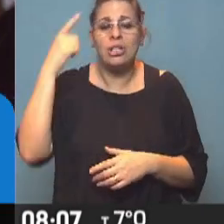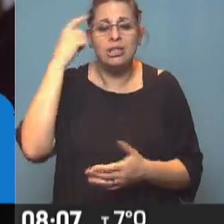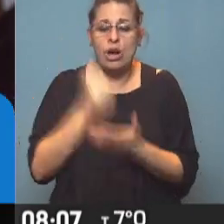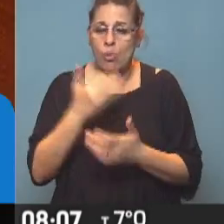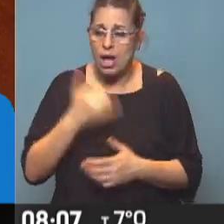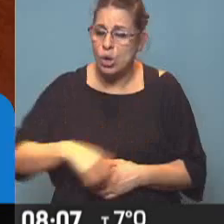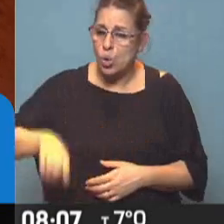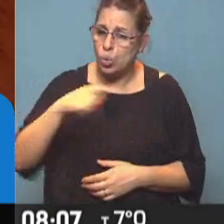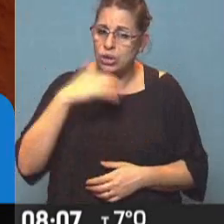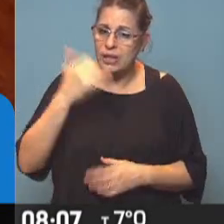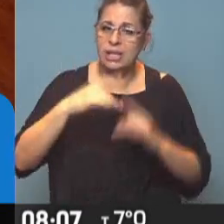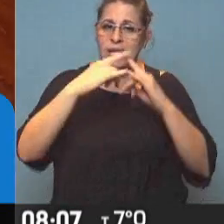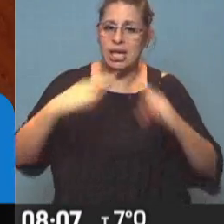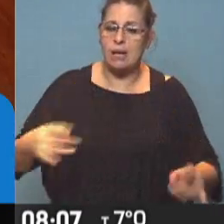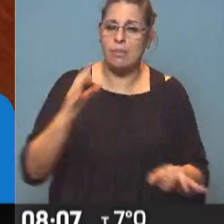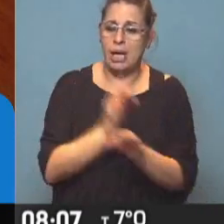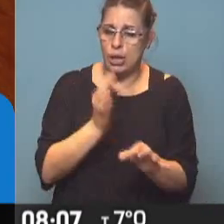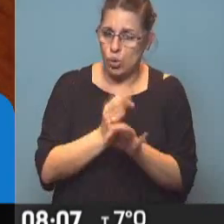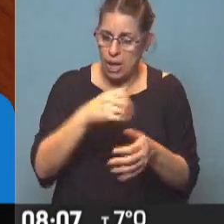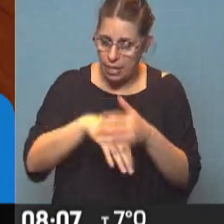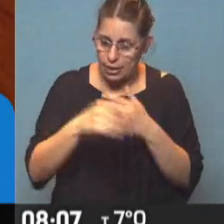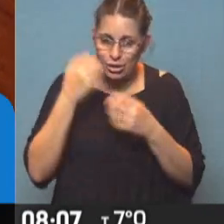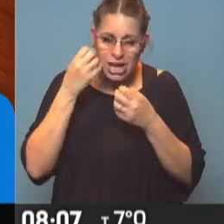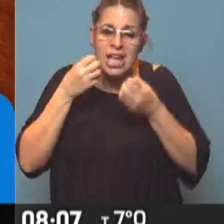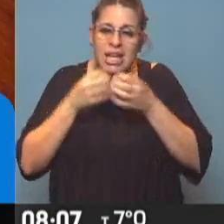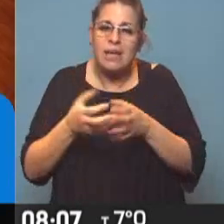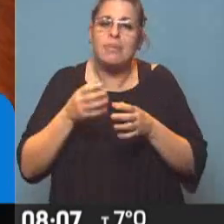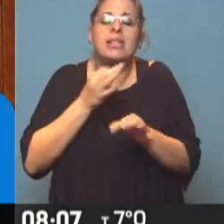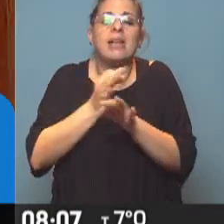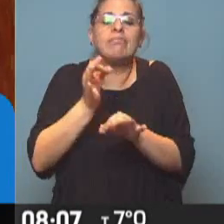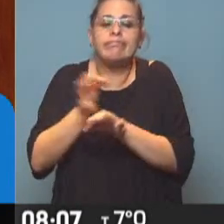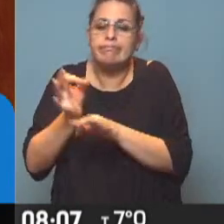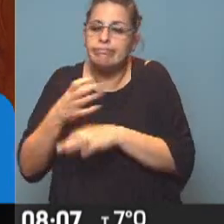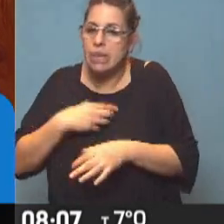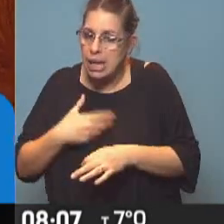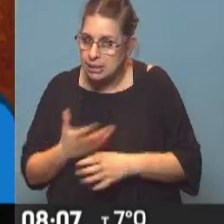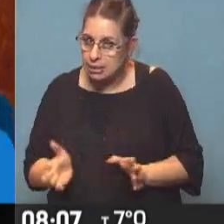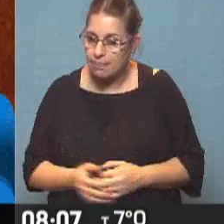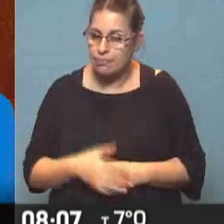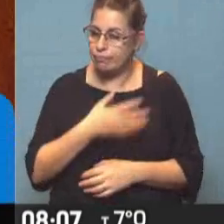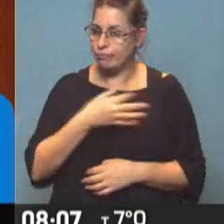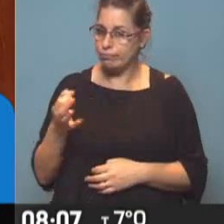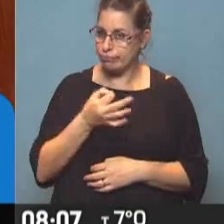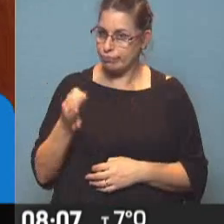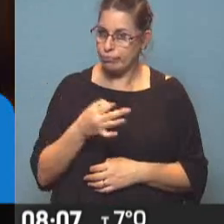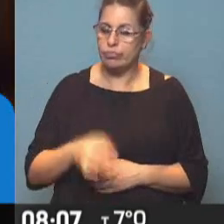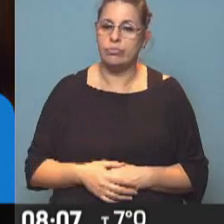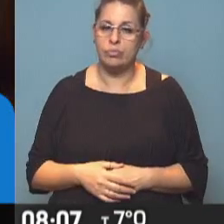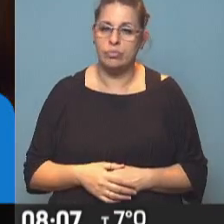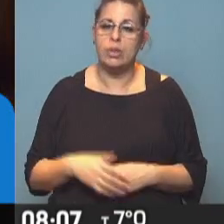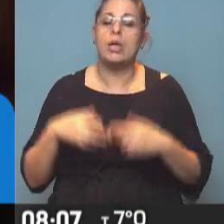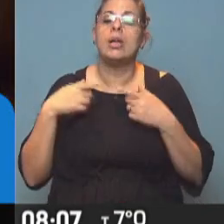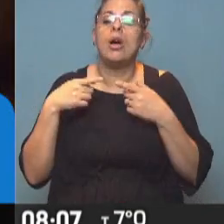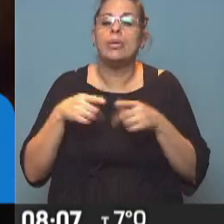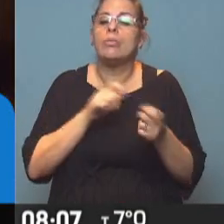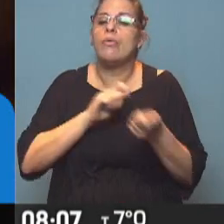Ustedes tienen carpas escuelas donde ya han empezado a brindar clases a los niños. Exactamente, son enfoques muy flexibles.